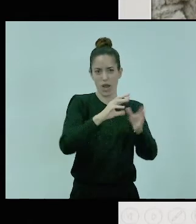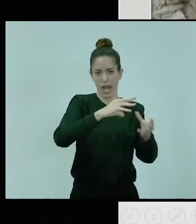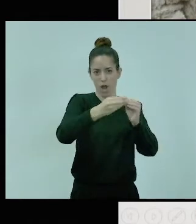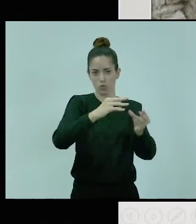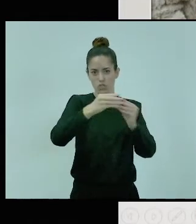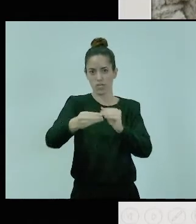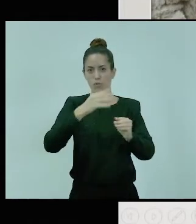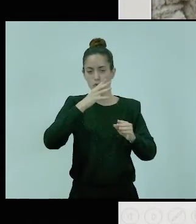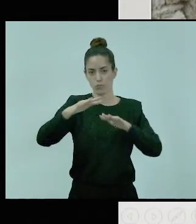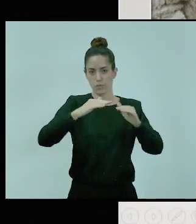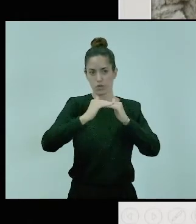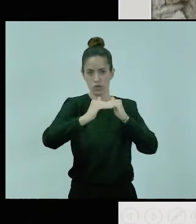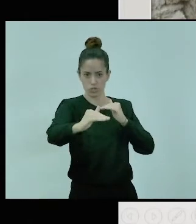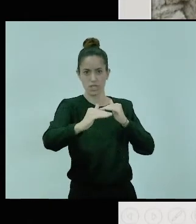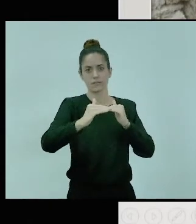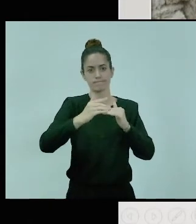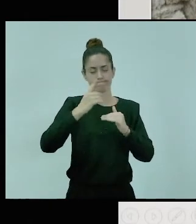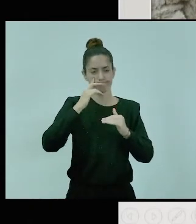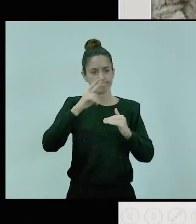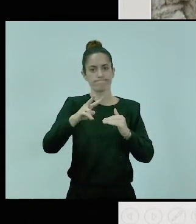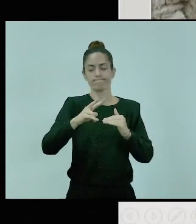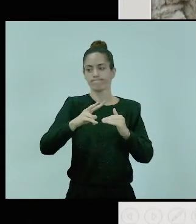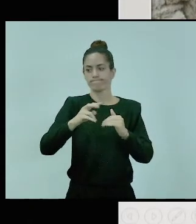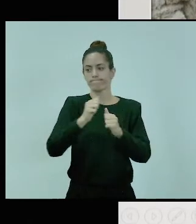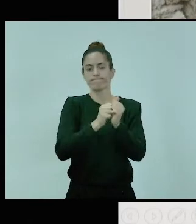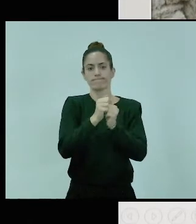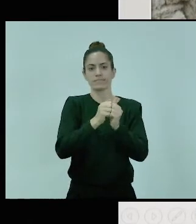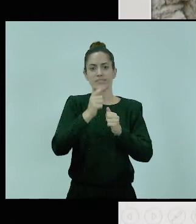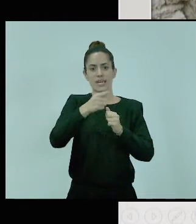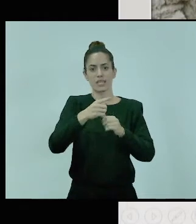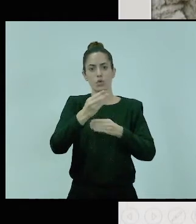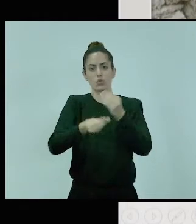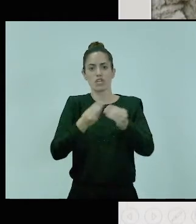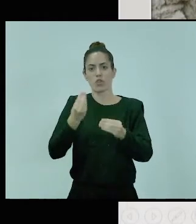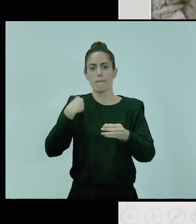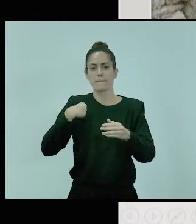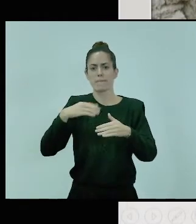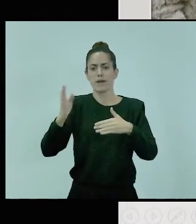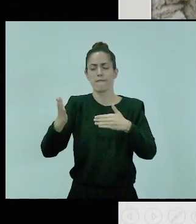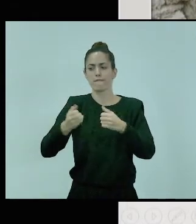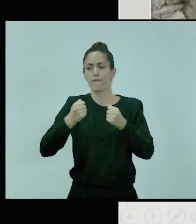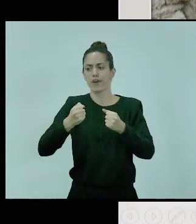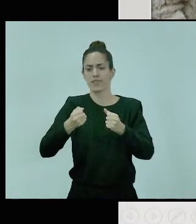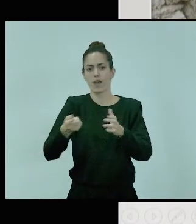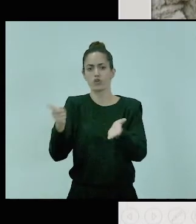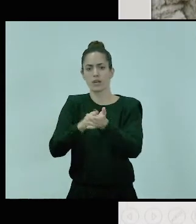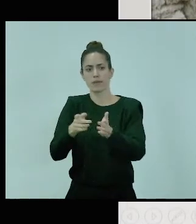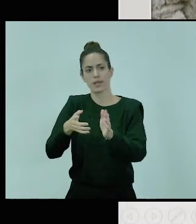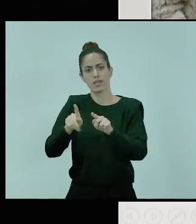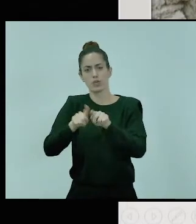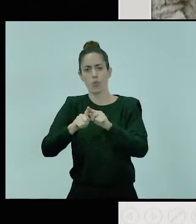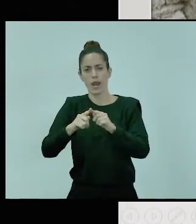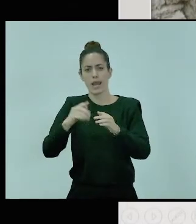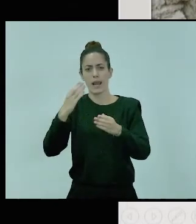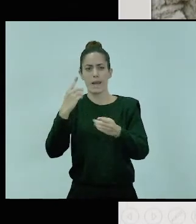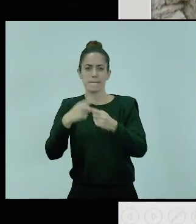con ese movimiento horizontal, y aquí como reutilizando las mismas puertas, lo que hicieron fue rebajar la